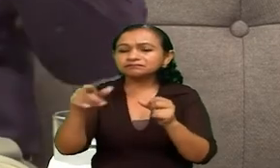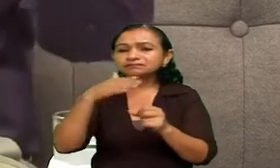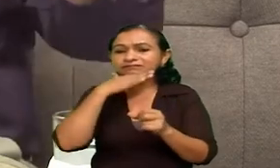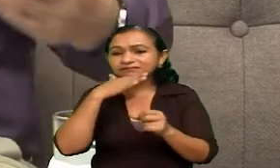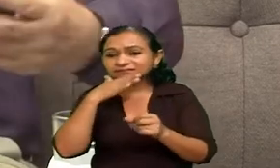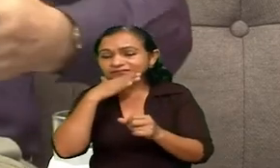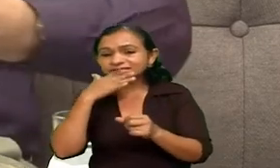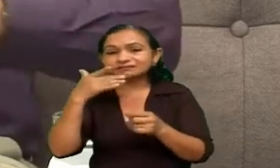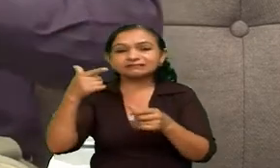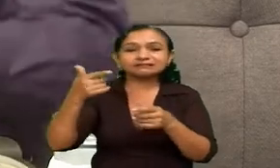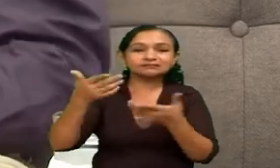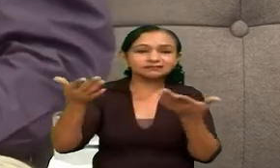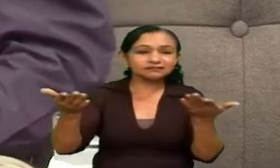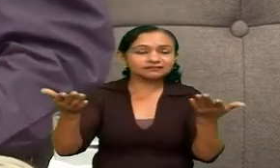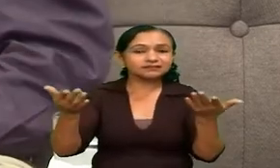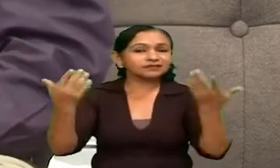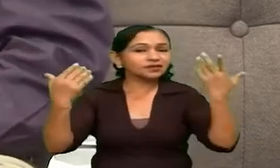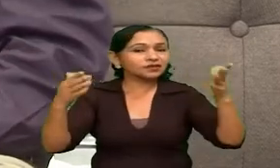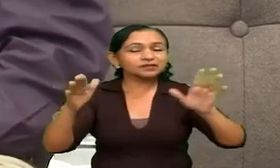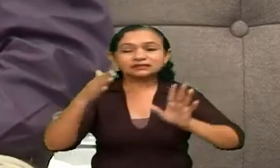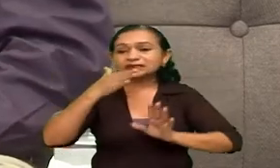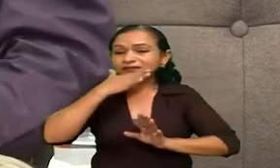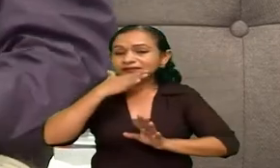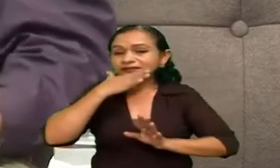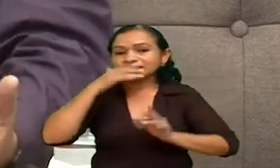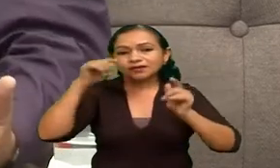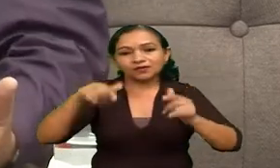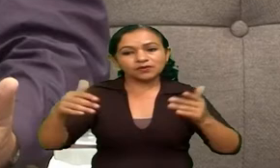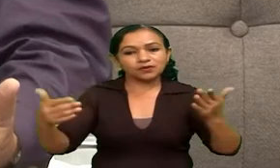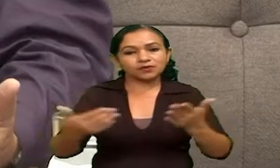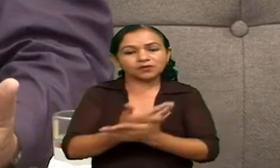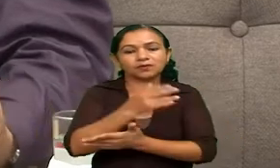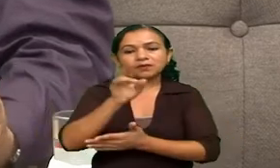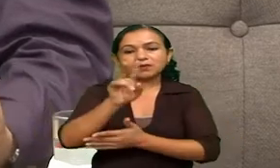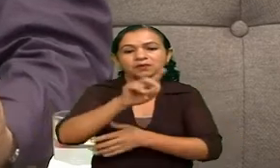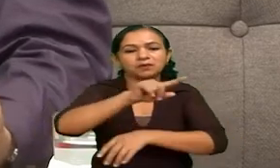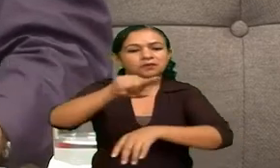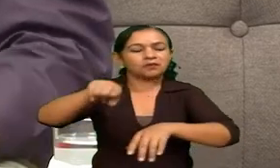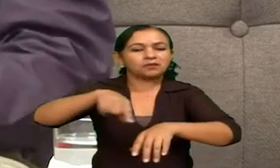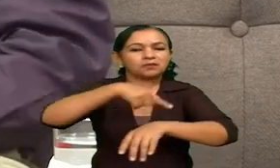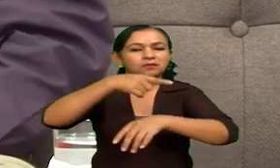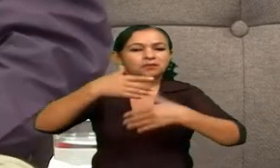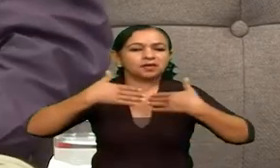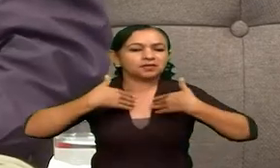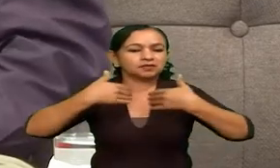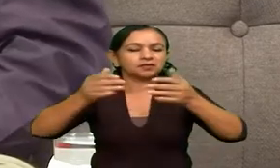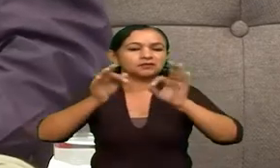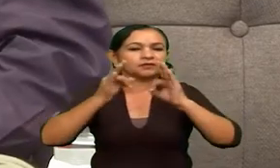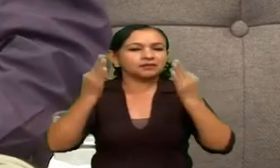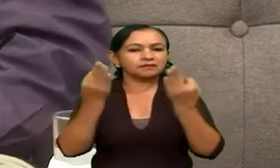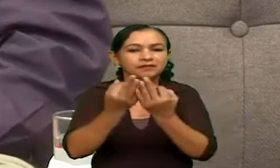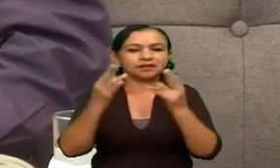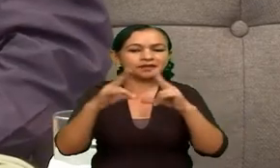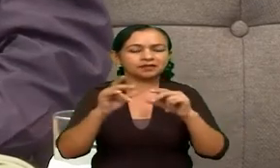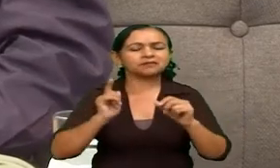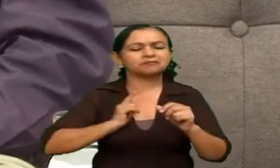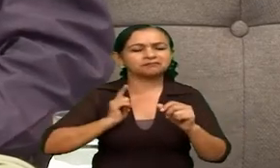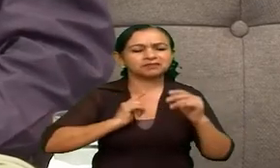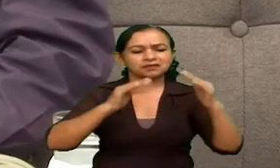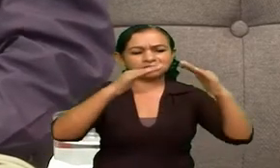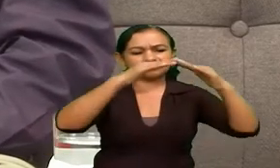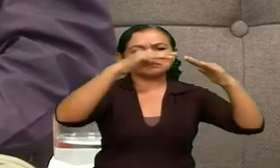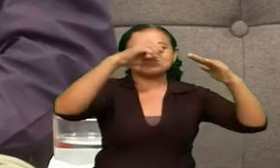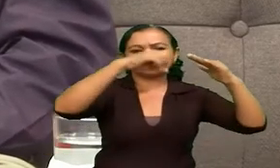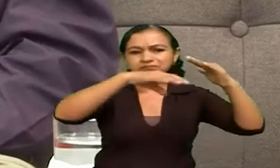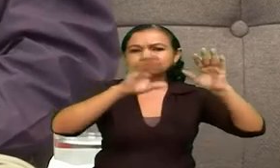llevar el combustible y toda esa logística. Tienen 24 horas para la salud, para la familia nicaragüense. Además, servicio estable. Hay